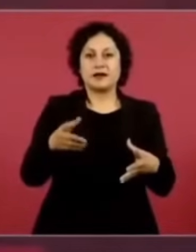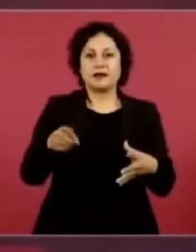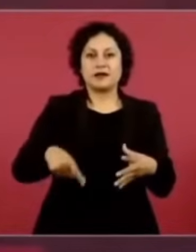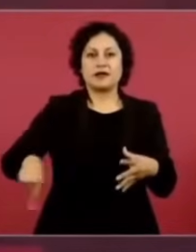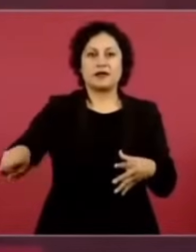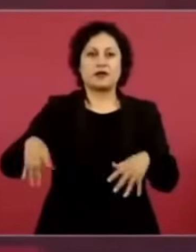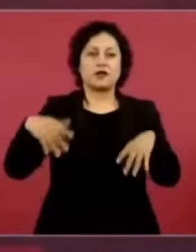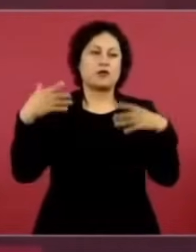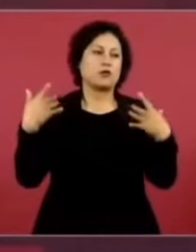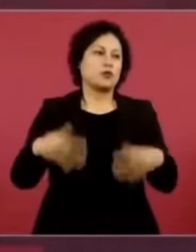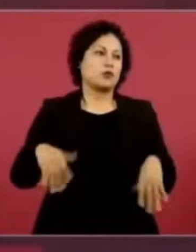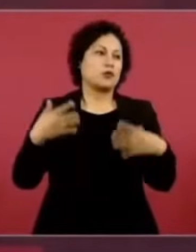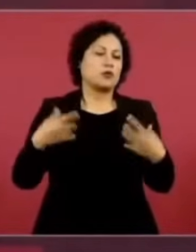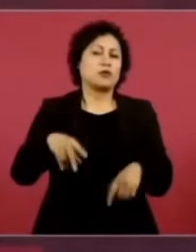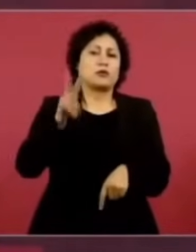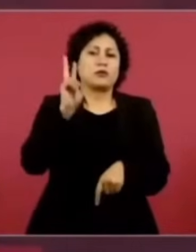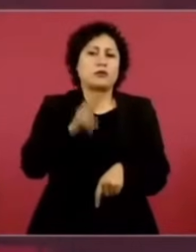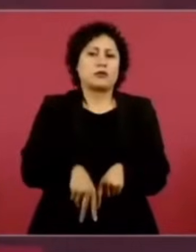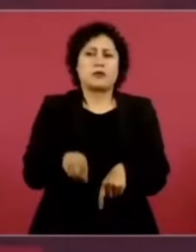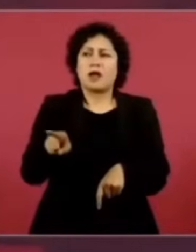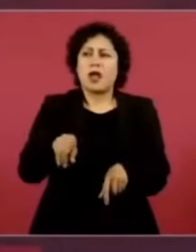Universal, todos.